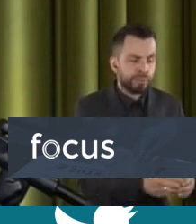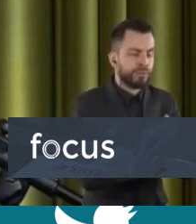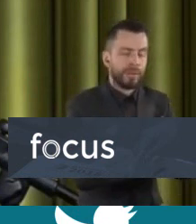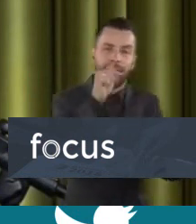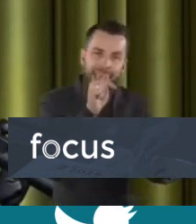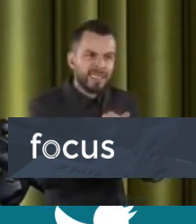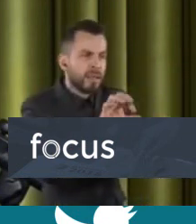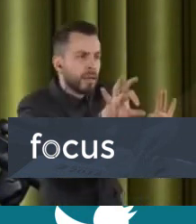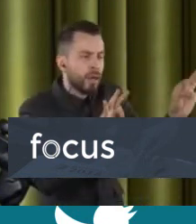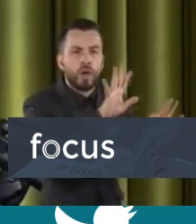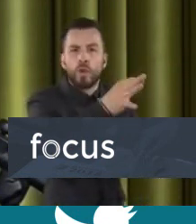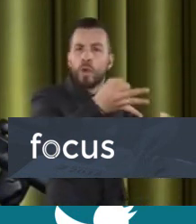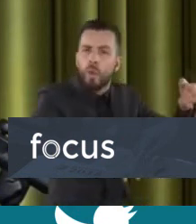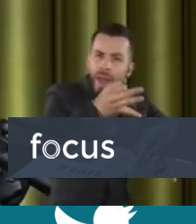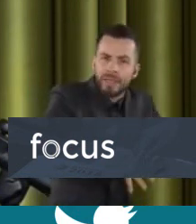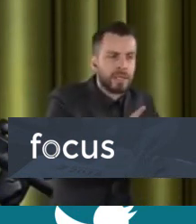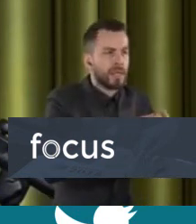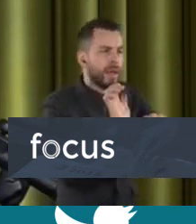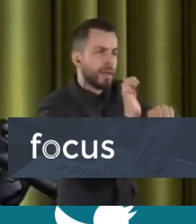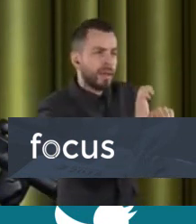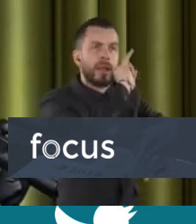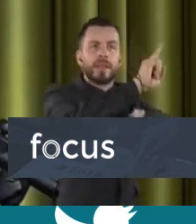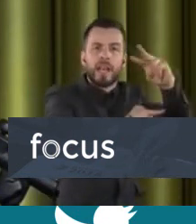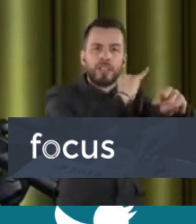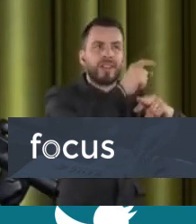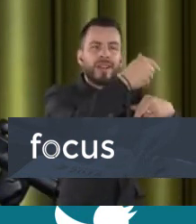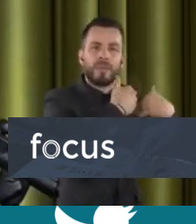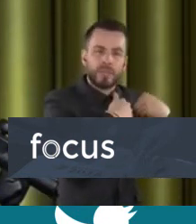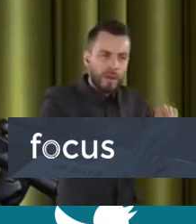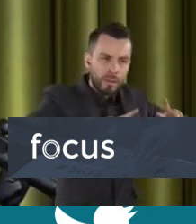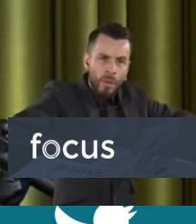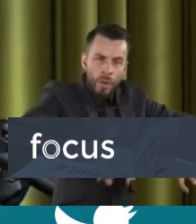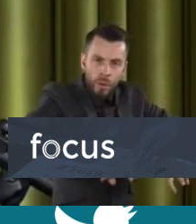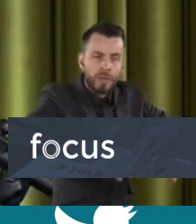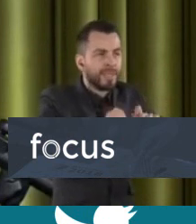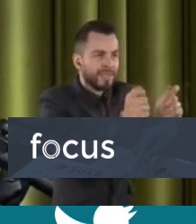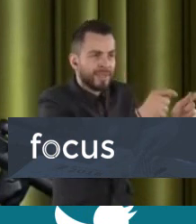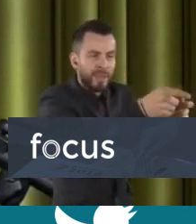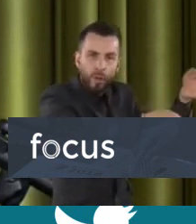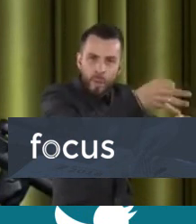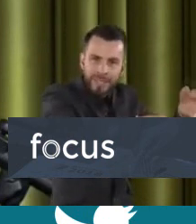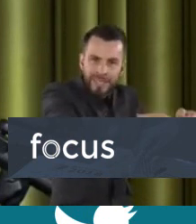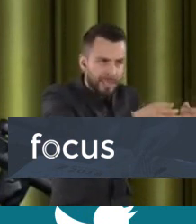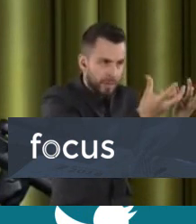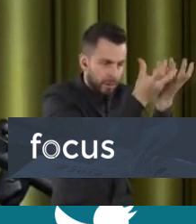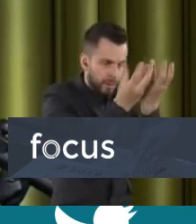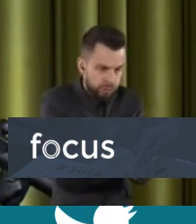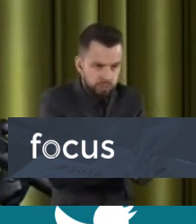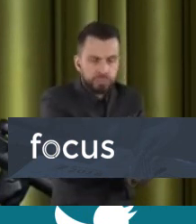los magistrados, las entidades internacionales que intervinieron para que esos magistrados estuvieran ahí.